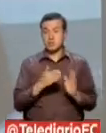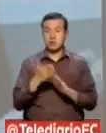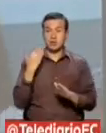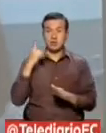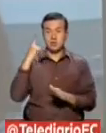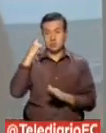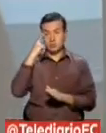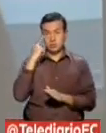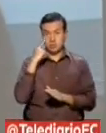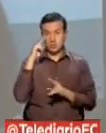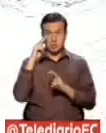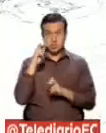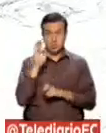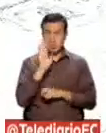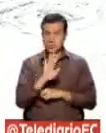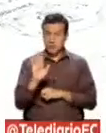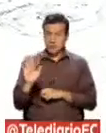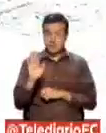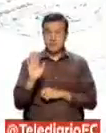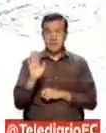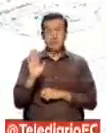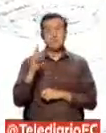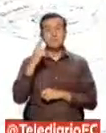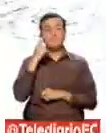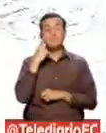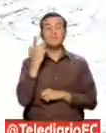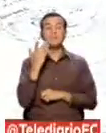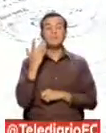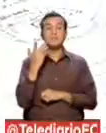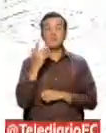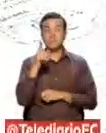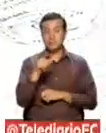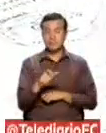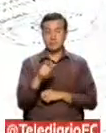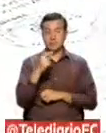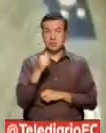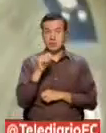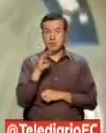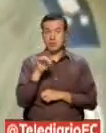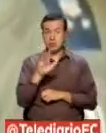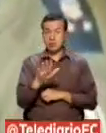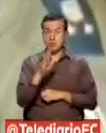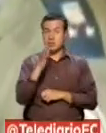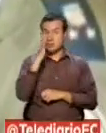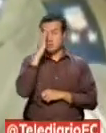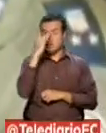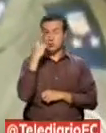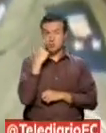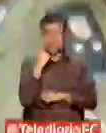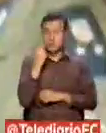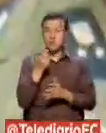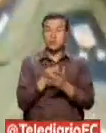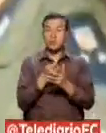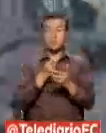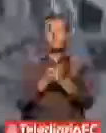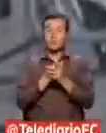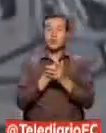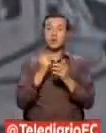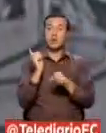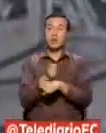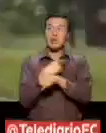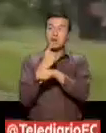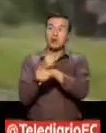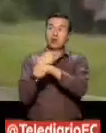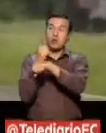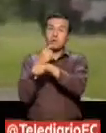anterior gobierno para indagar el caso. La presunción es que el crimen del general de la FAE estuvo relacionado con la adquisición de una flota de